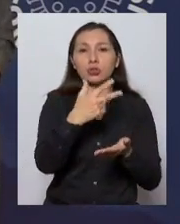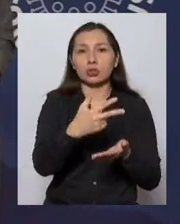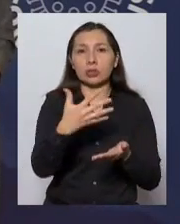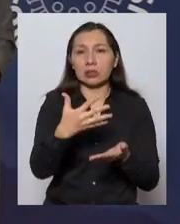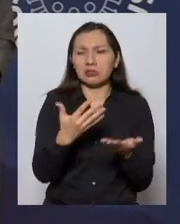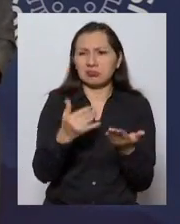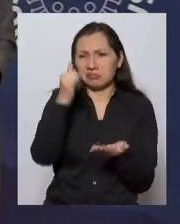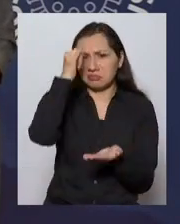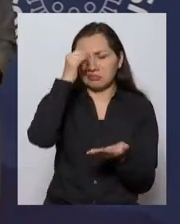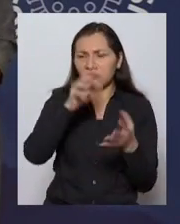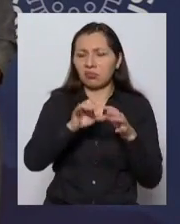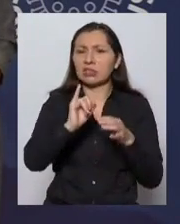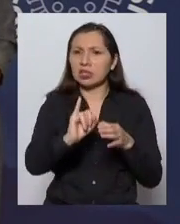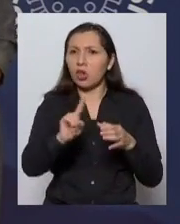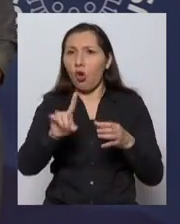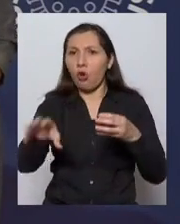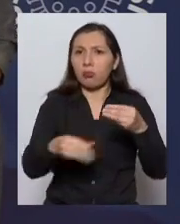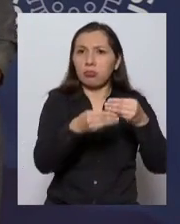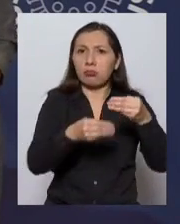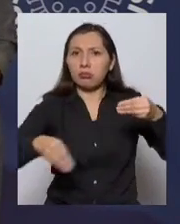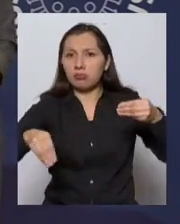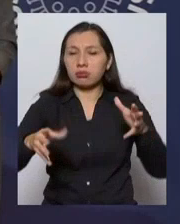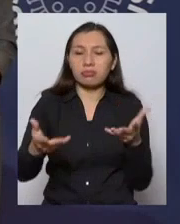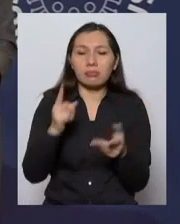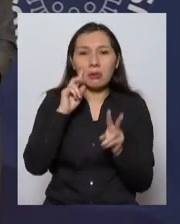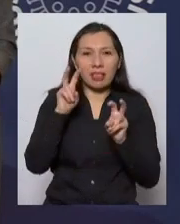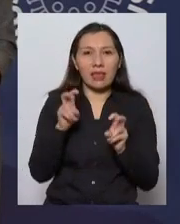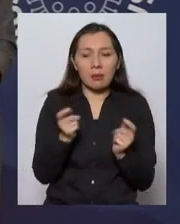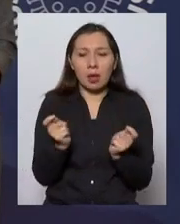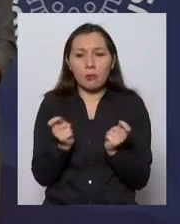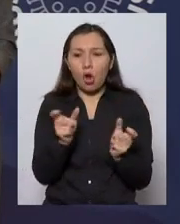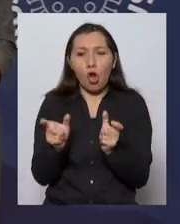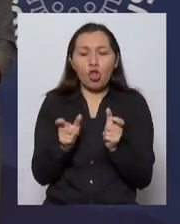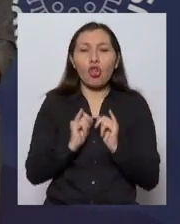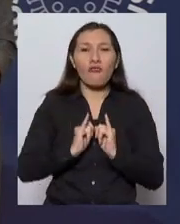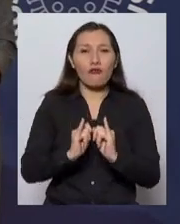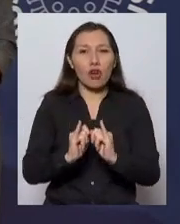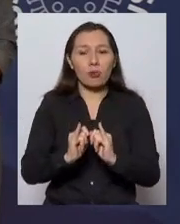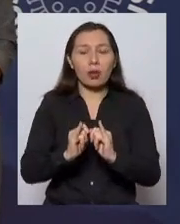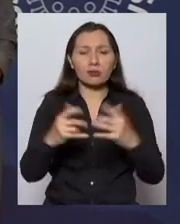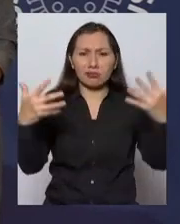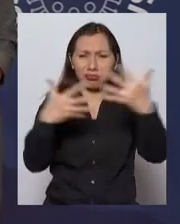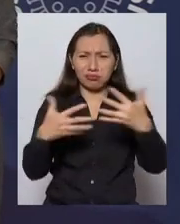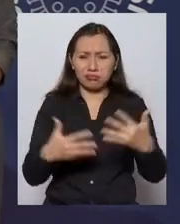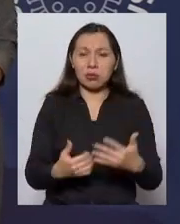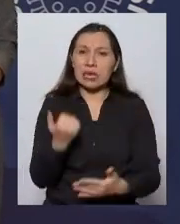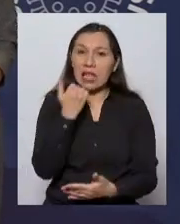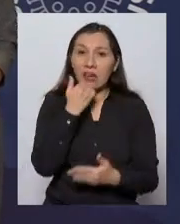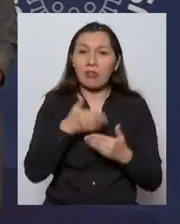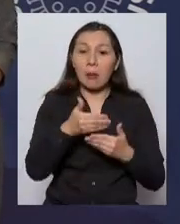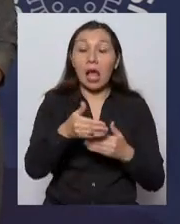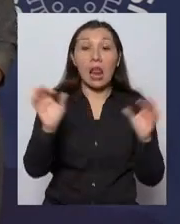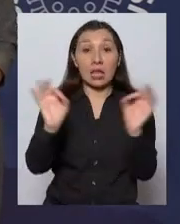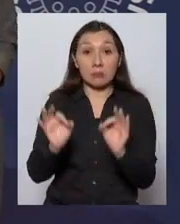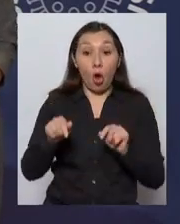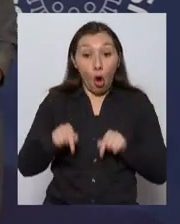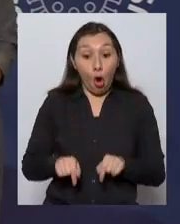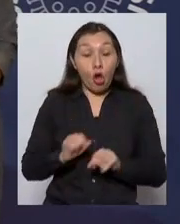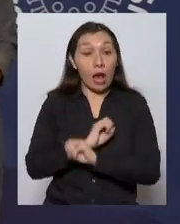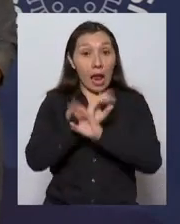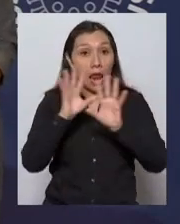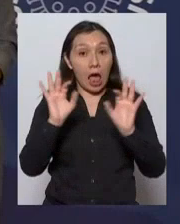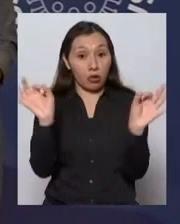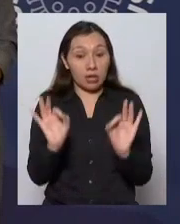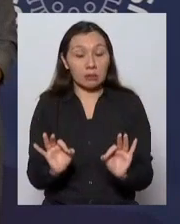14.885, perdón. Entonces, acá hay un tema también de manejo de la información que sigue todavía el error, más allá de la explicación que hoy, como usted